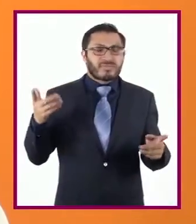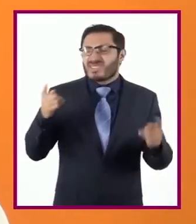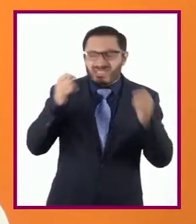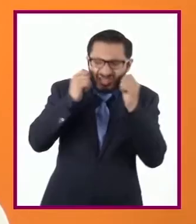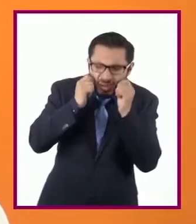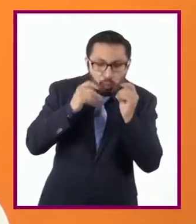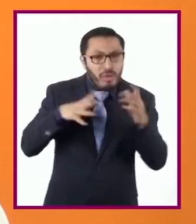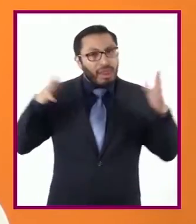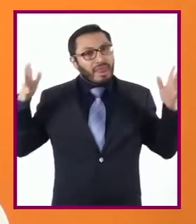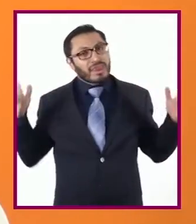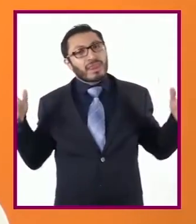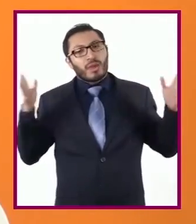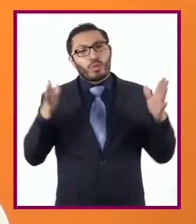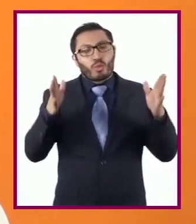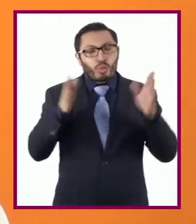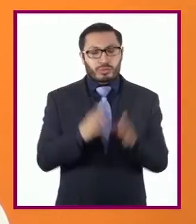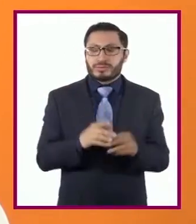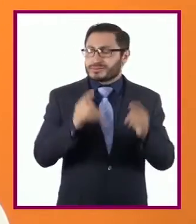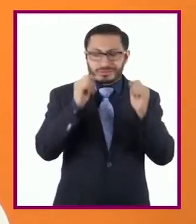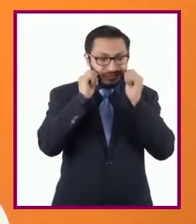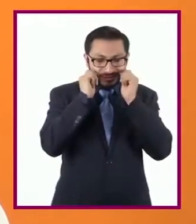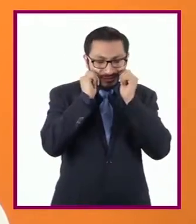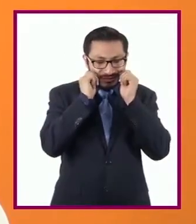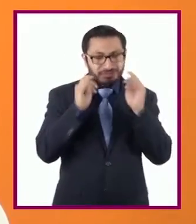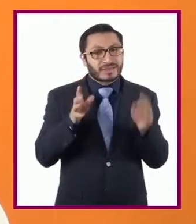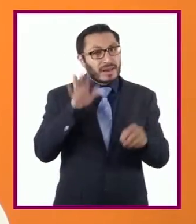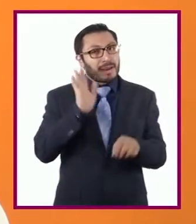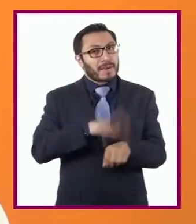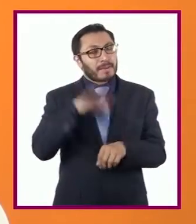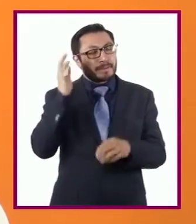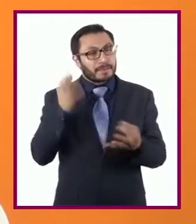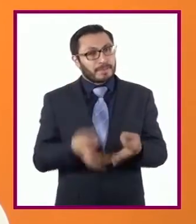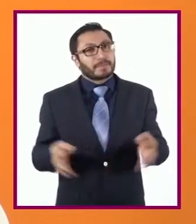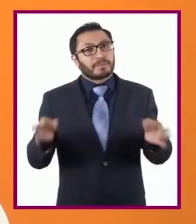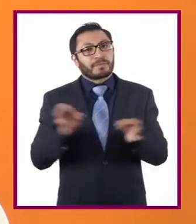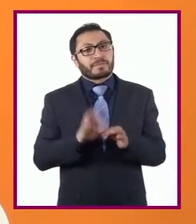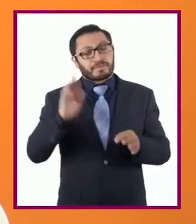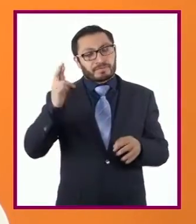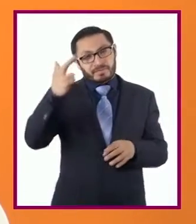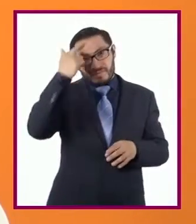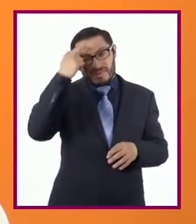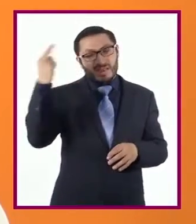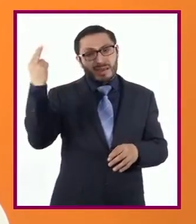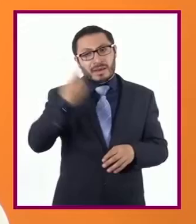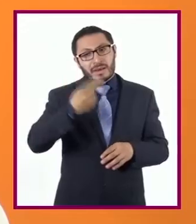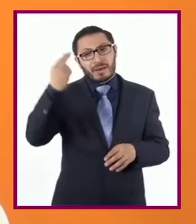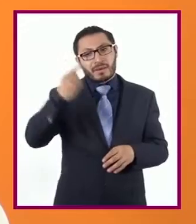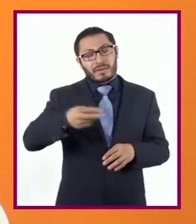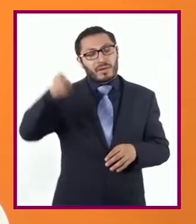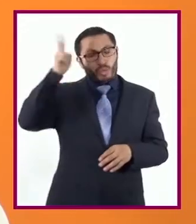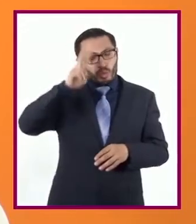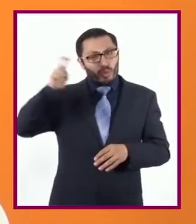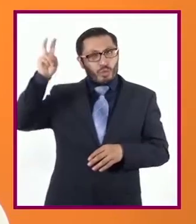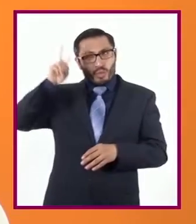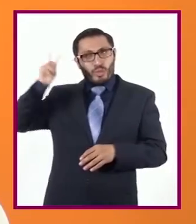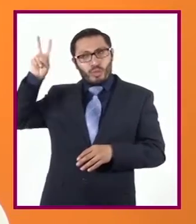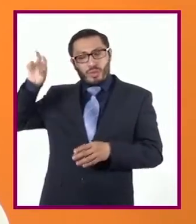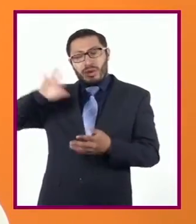tamaño sea, si es pequeña, mediana o grande, pero lo primero que necesitamos es soñar para poder aspirar y para